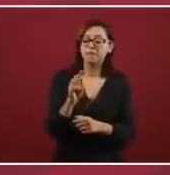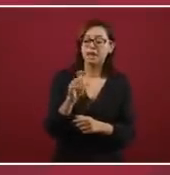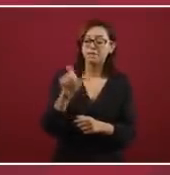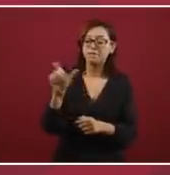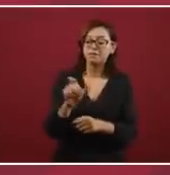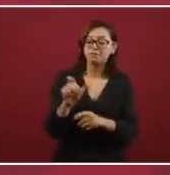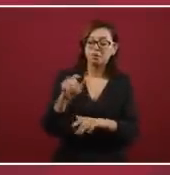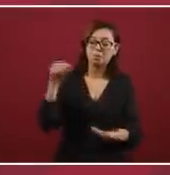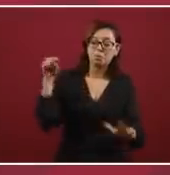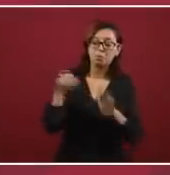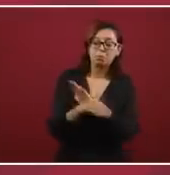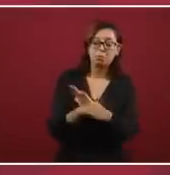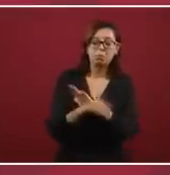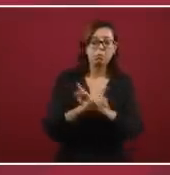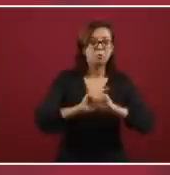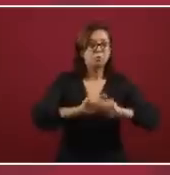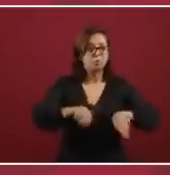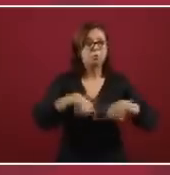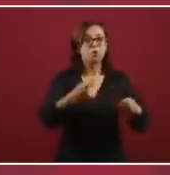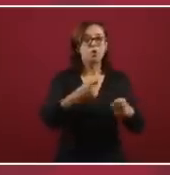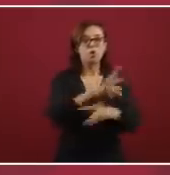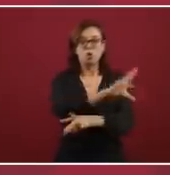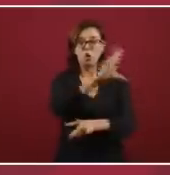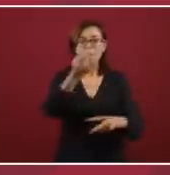zona petrolera,